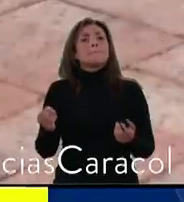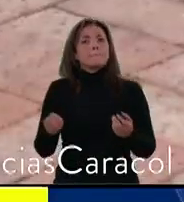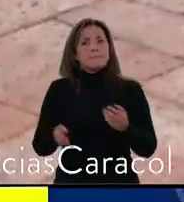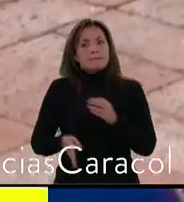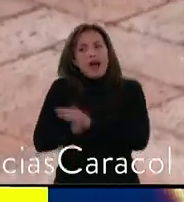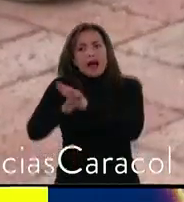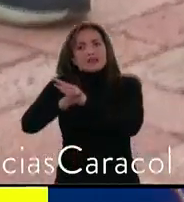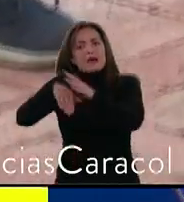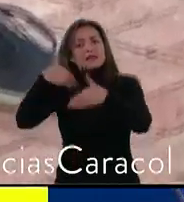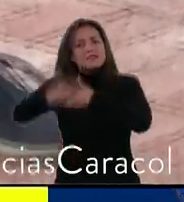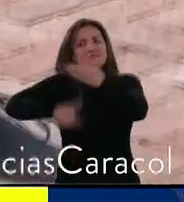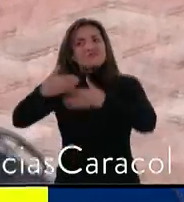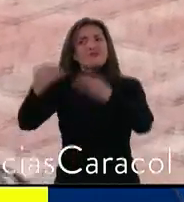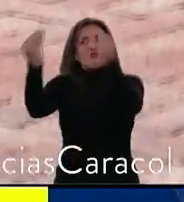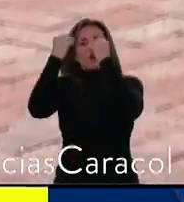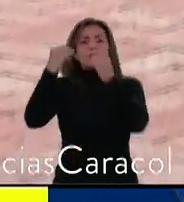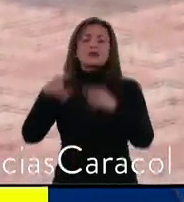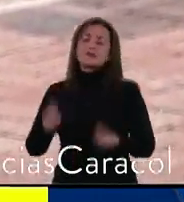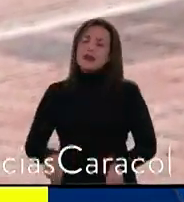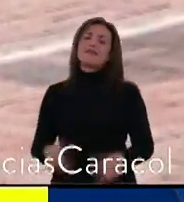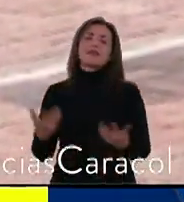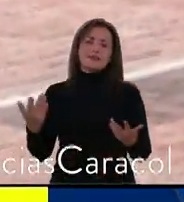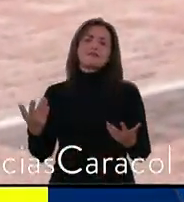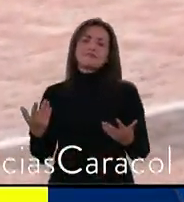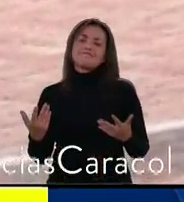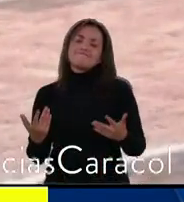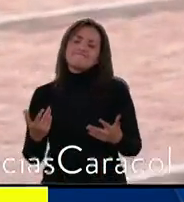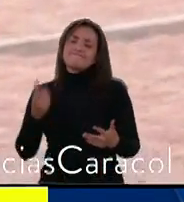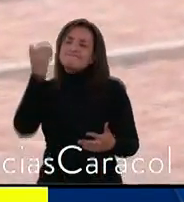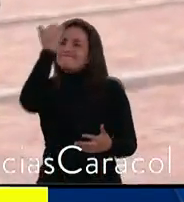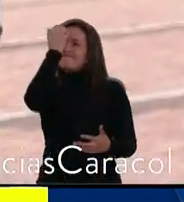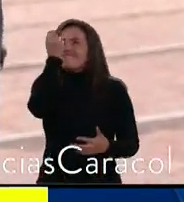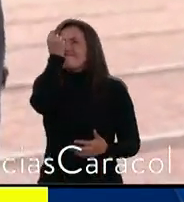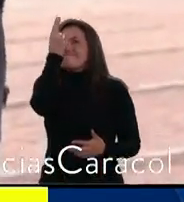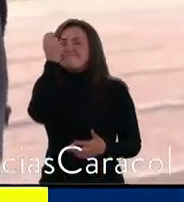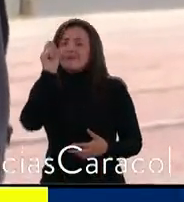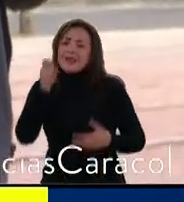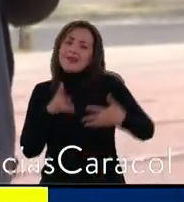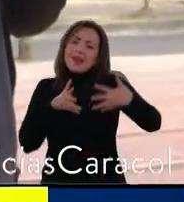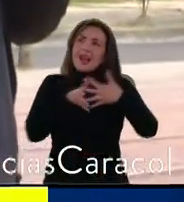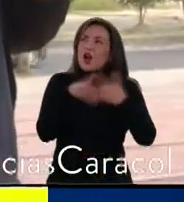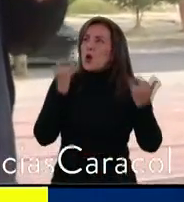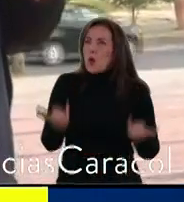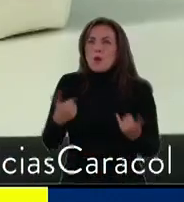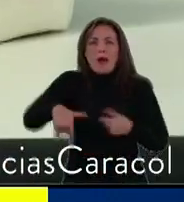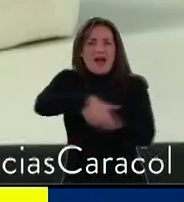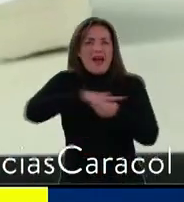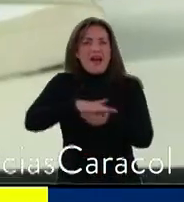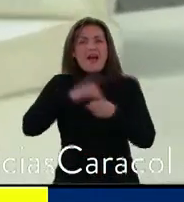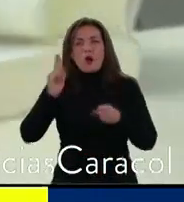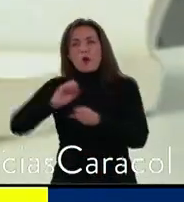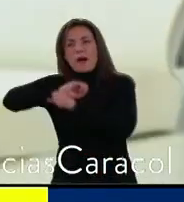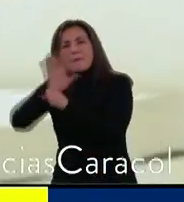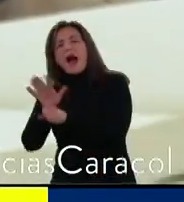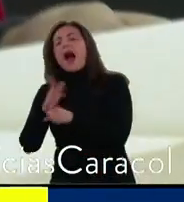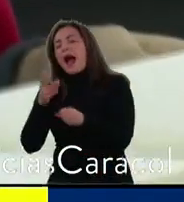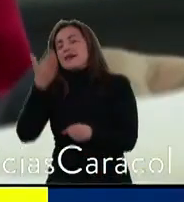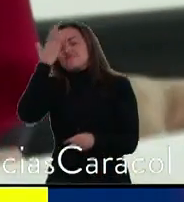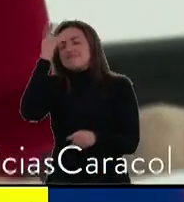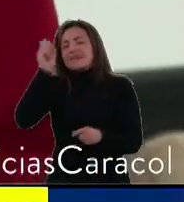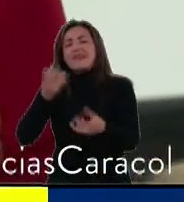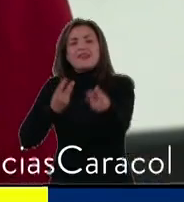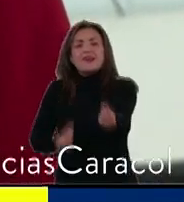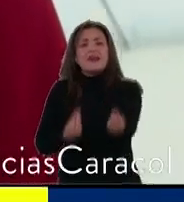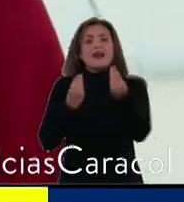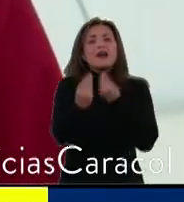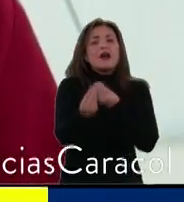su proceso formativo es adaptándose a las condiciones de alternancia que actualmente se ofrecen, una parte práctica